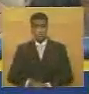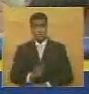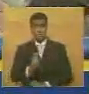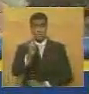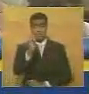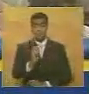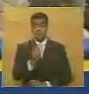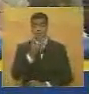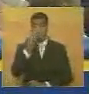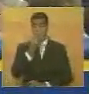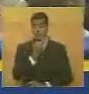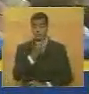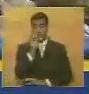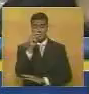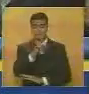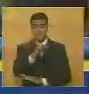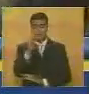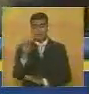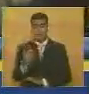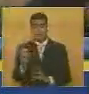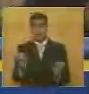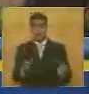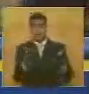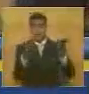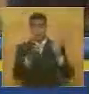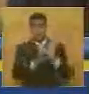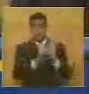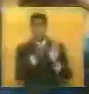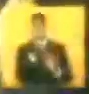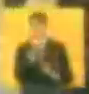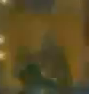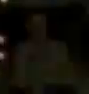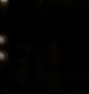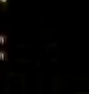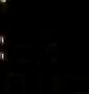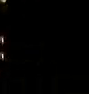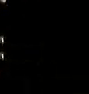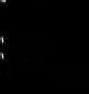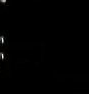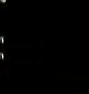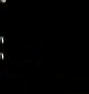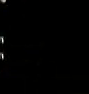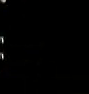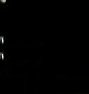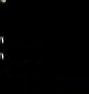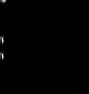también diputada aseguró que desde la Asamblea Nacional impulsará leyes que beneficien al colectivo.